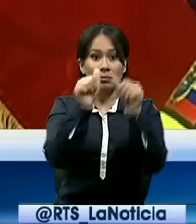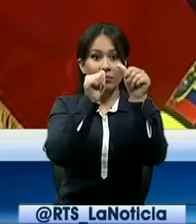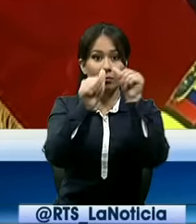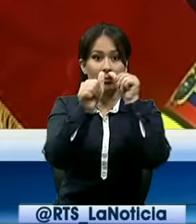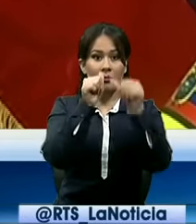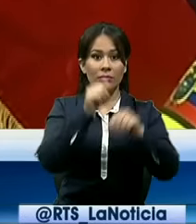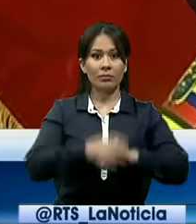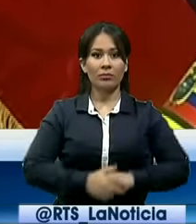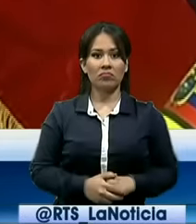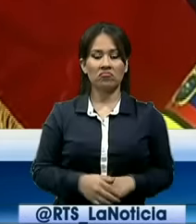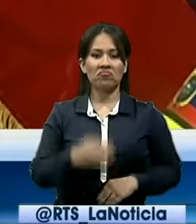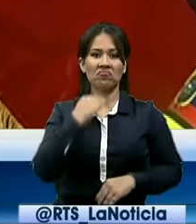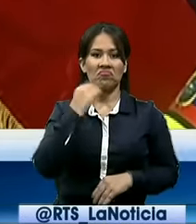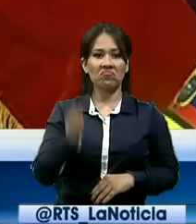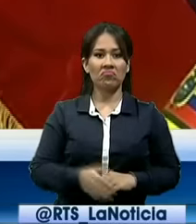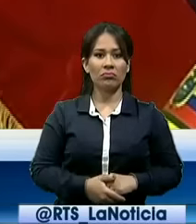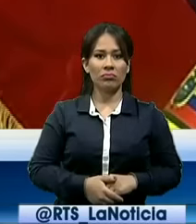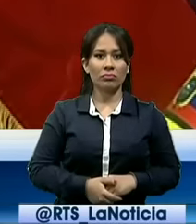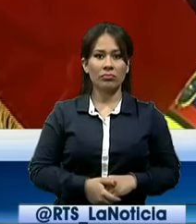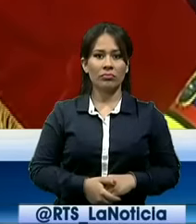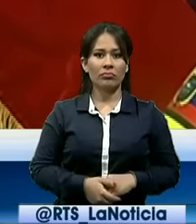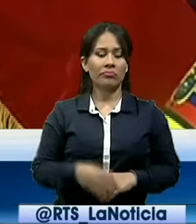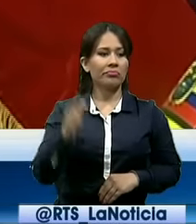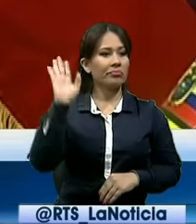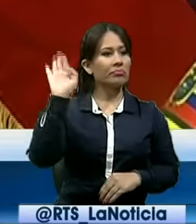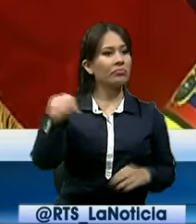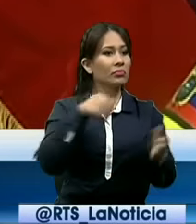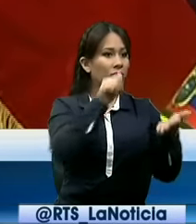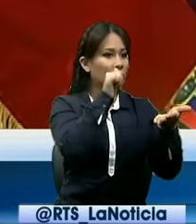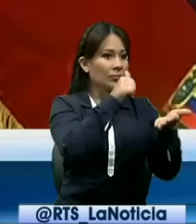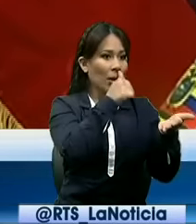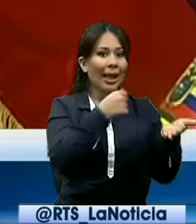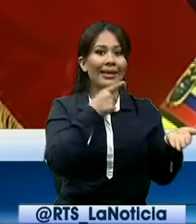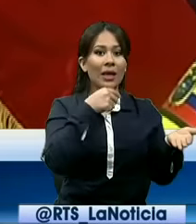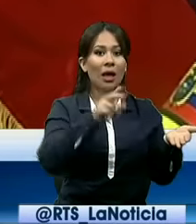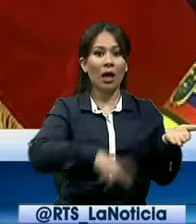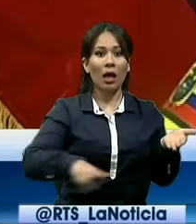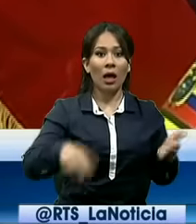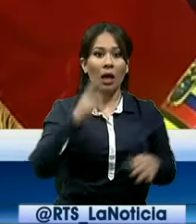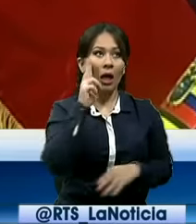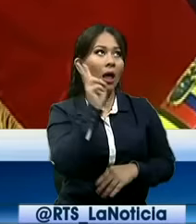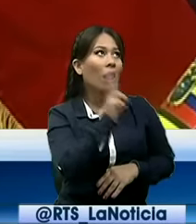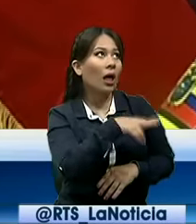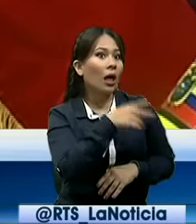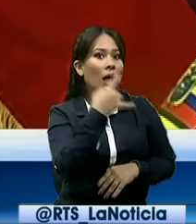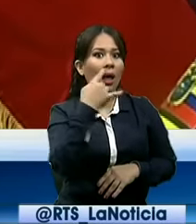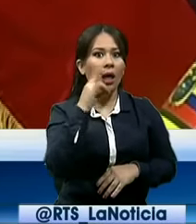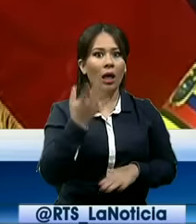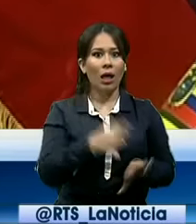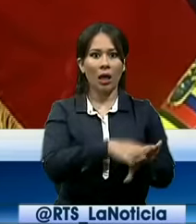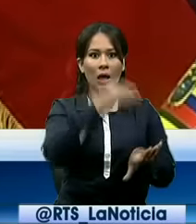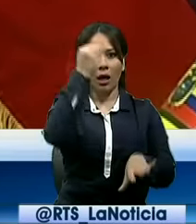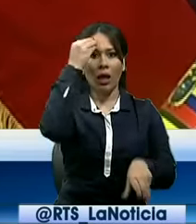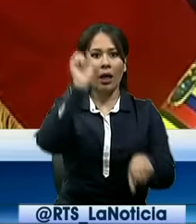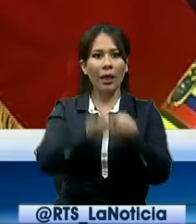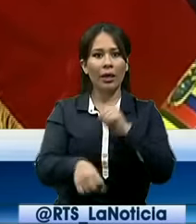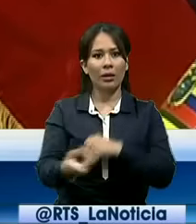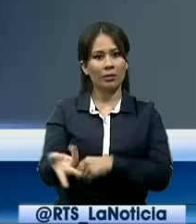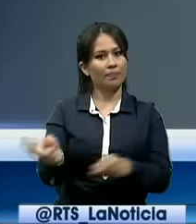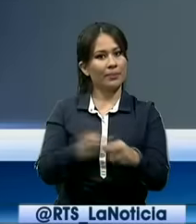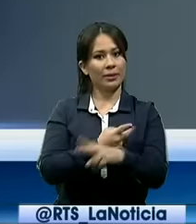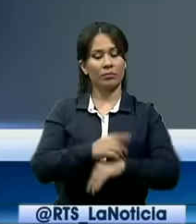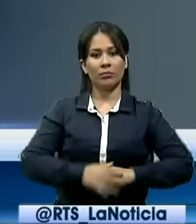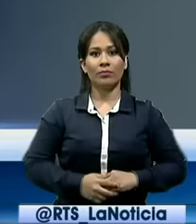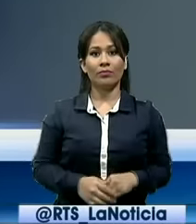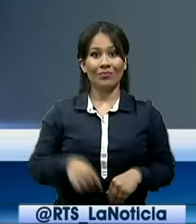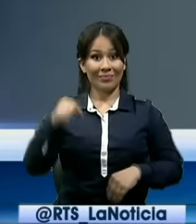sin pudor alguno de ninguna naturaleza frente a niños, frente a personas adultas, consumen este tipo de sustancias. En